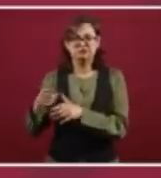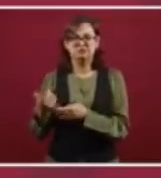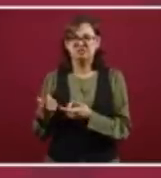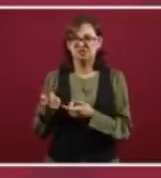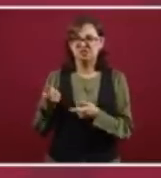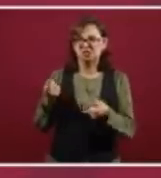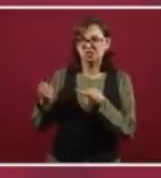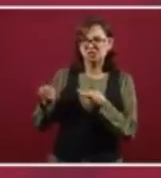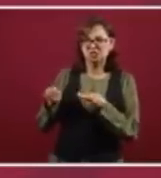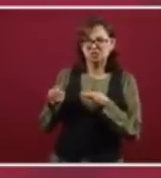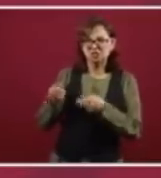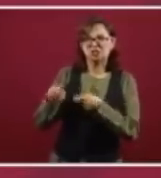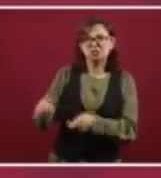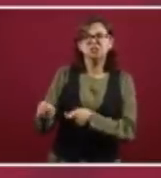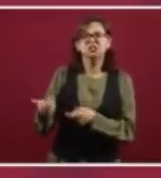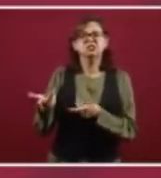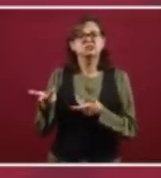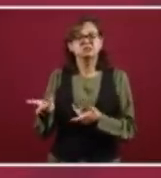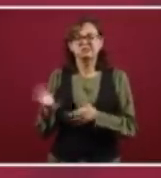sino